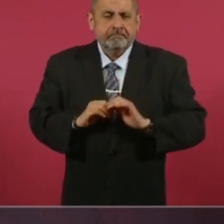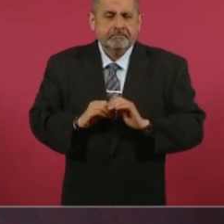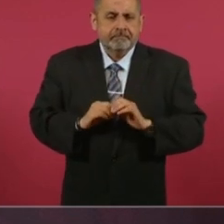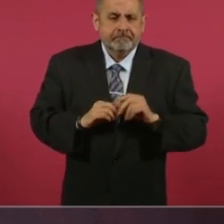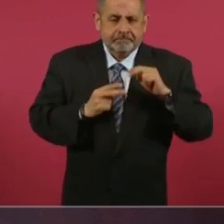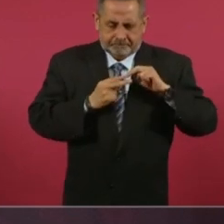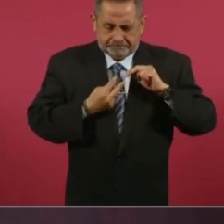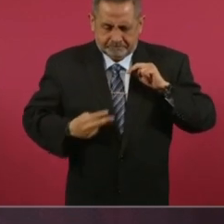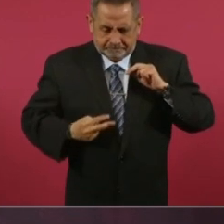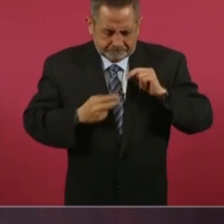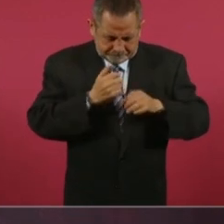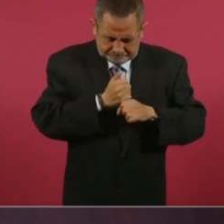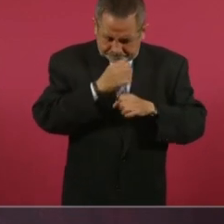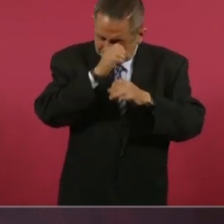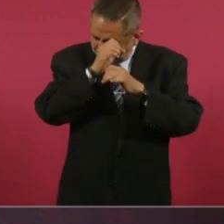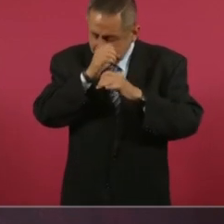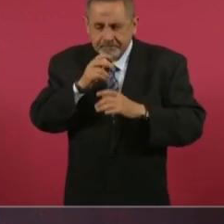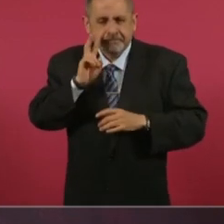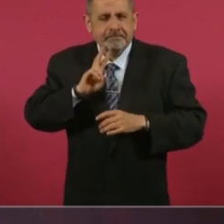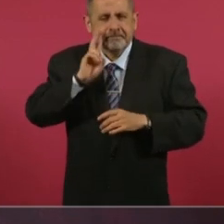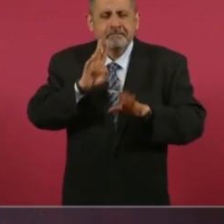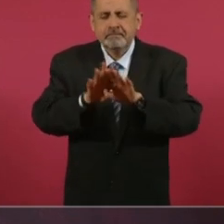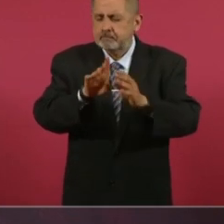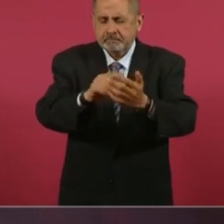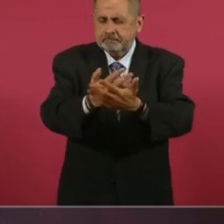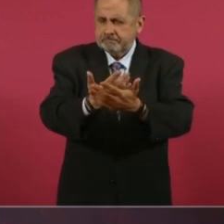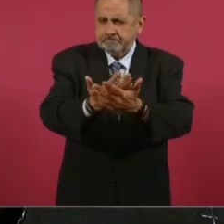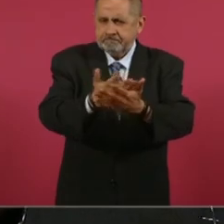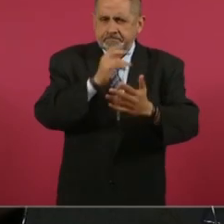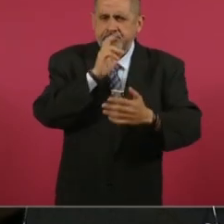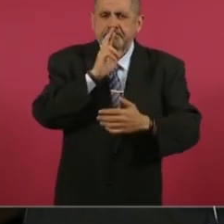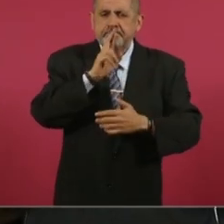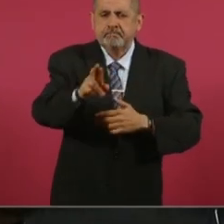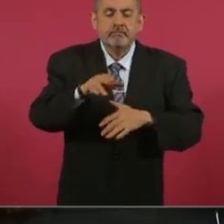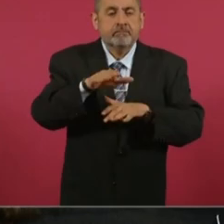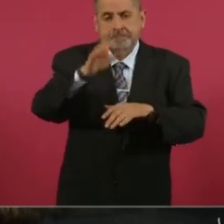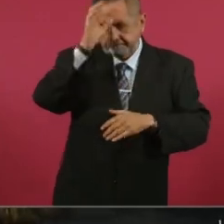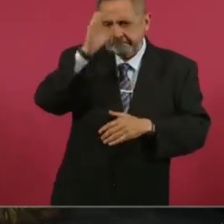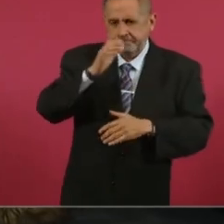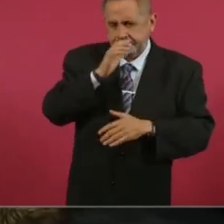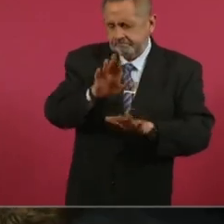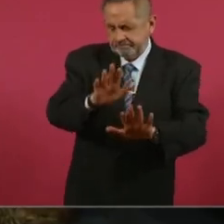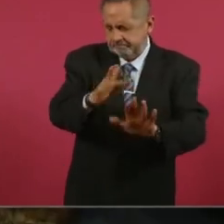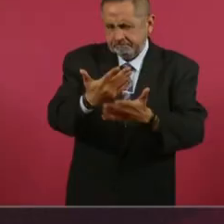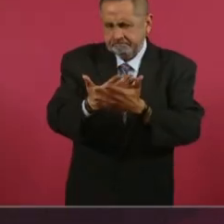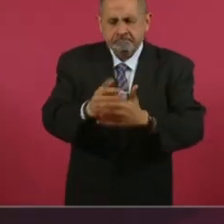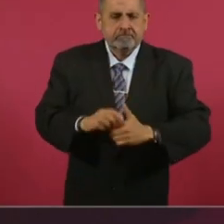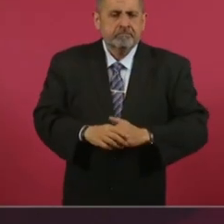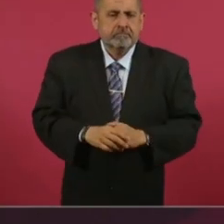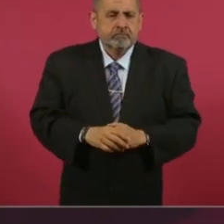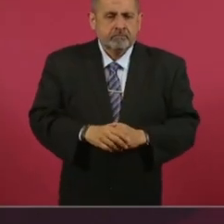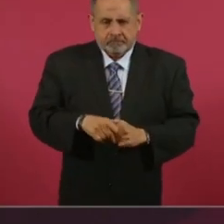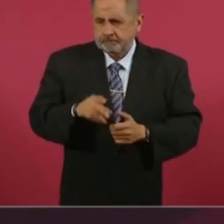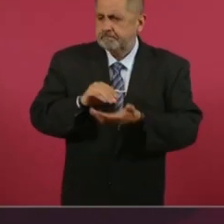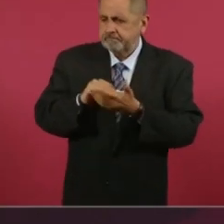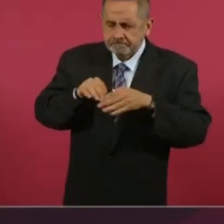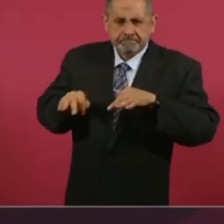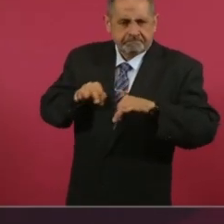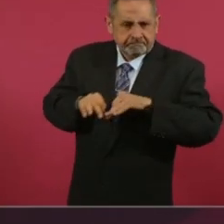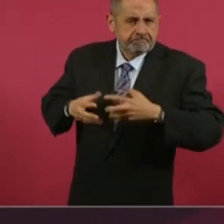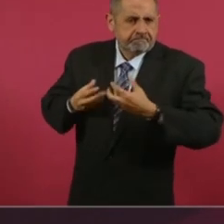genéticos para saber sobre ellos. En el caso de Coahuila, sí estamos